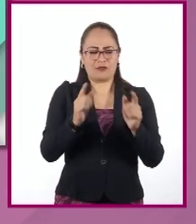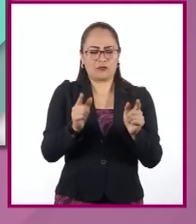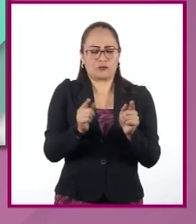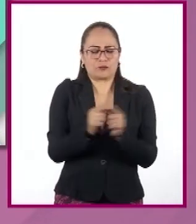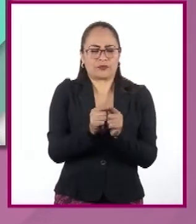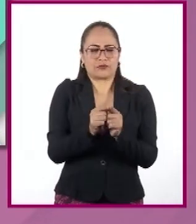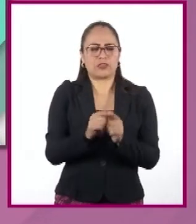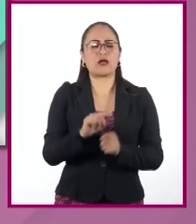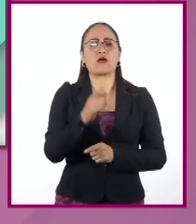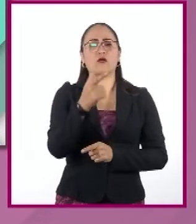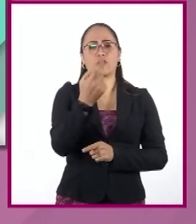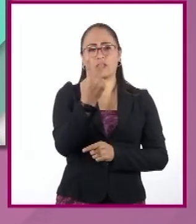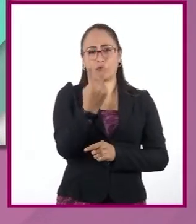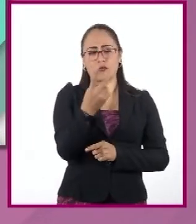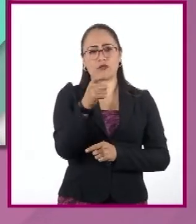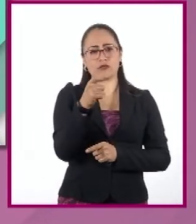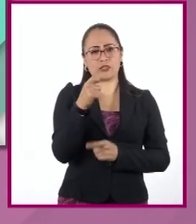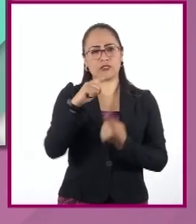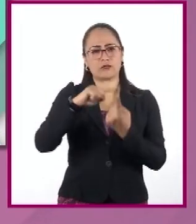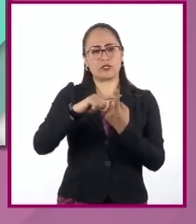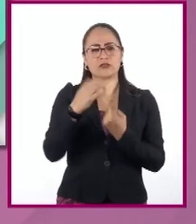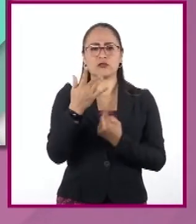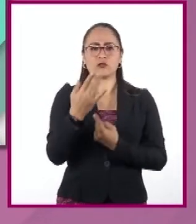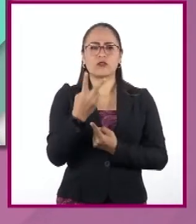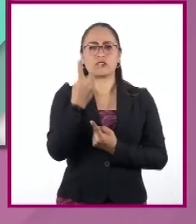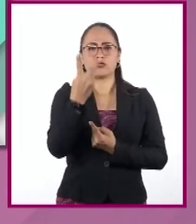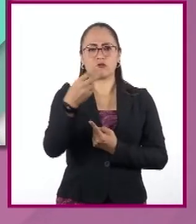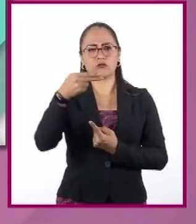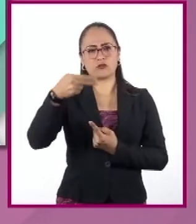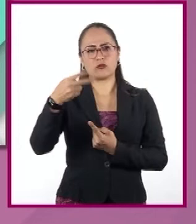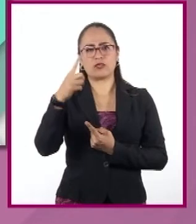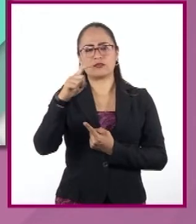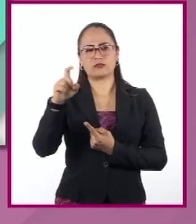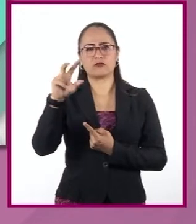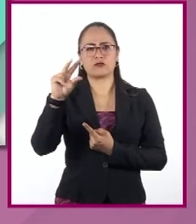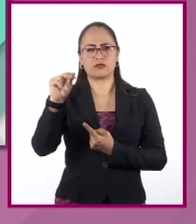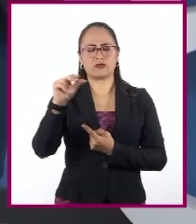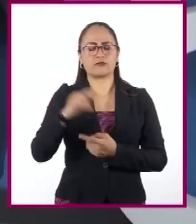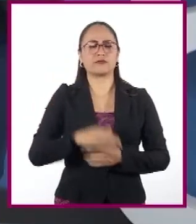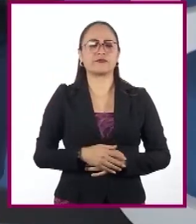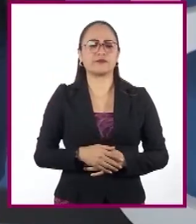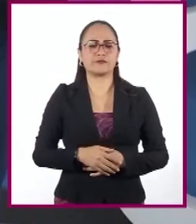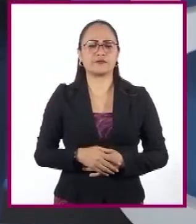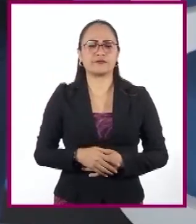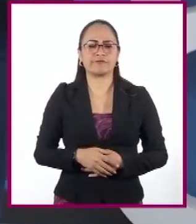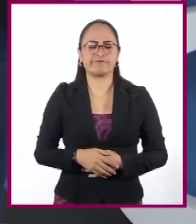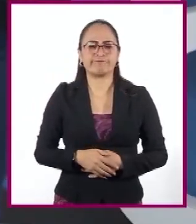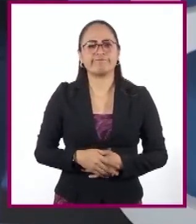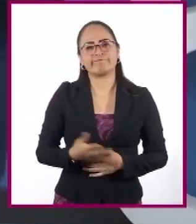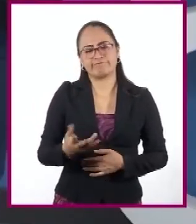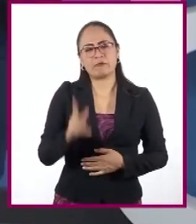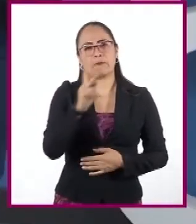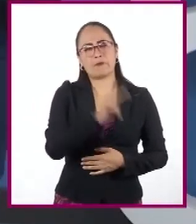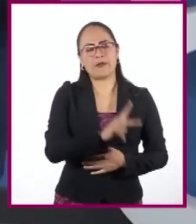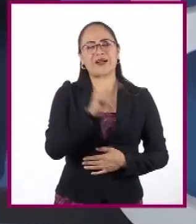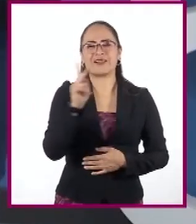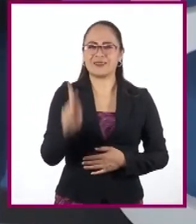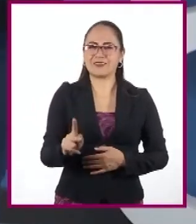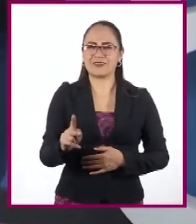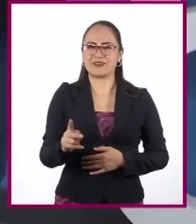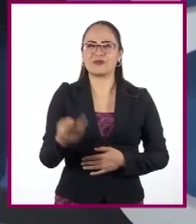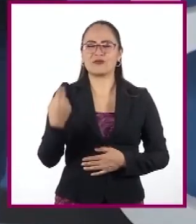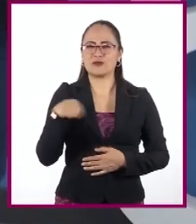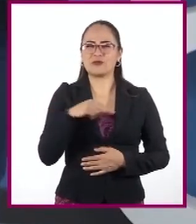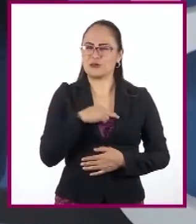a 2x más 52 igual a 180. De forma similar a lo que hemos